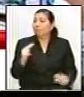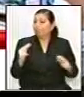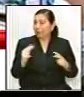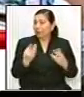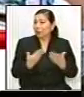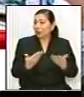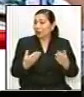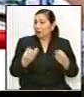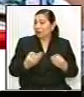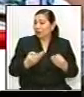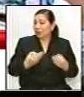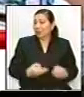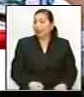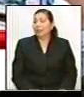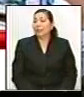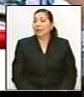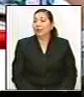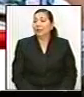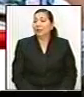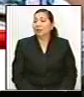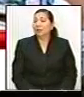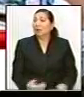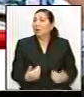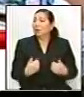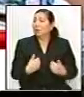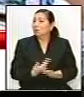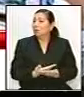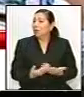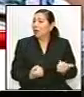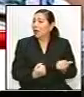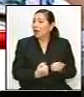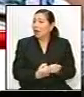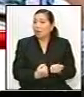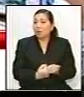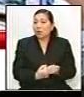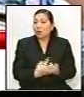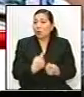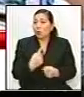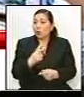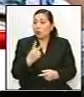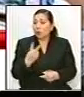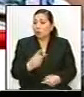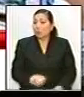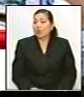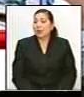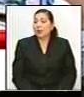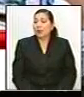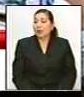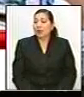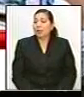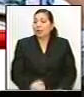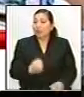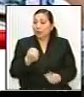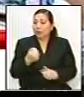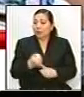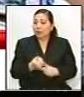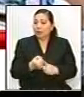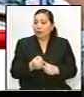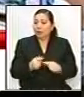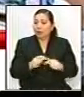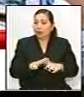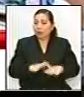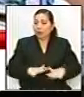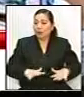realidad. Y no tenemos apoyo. Yo del año 2000 vengo luchando por un